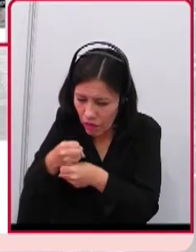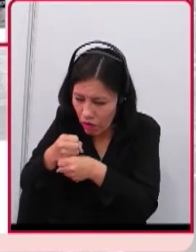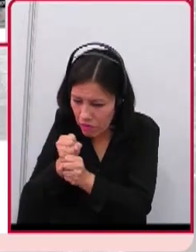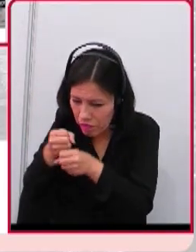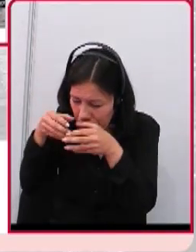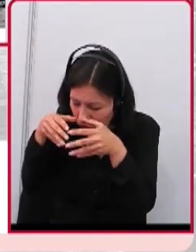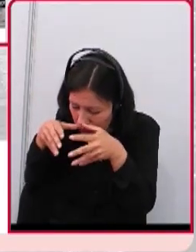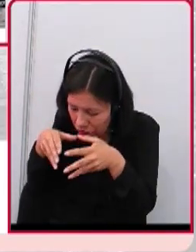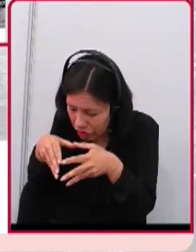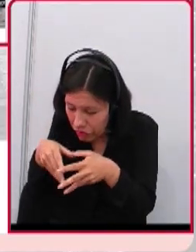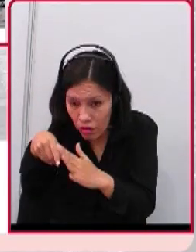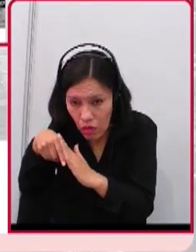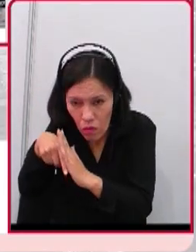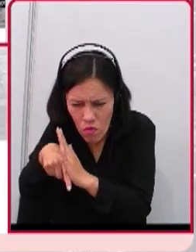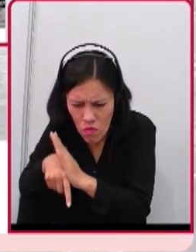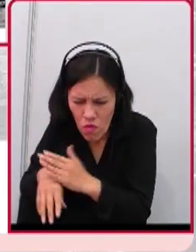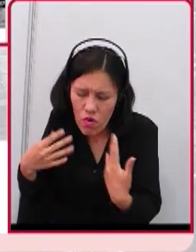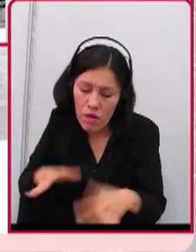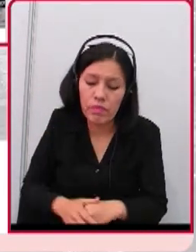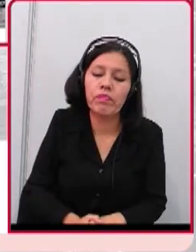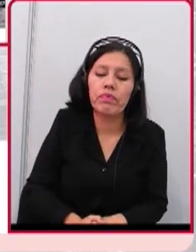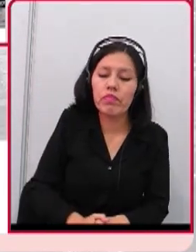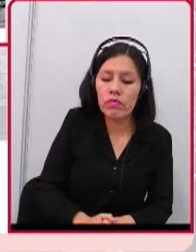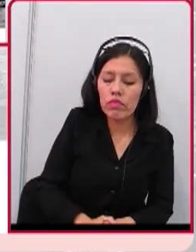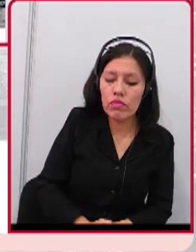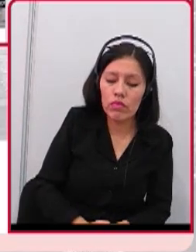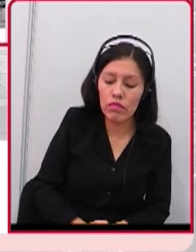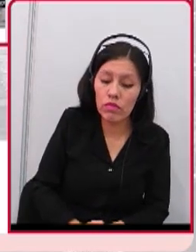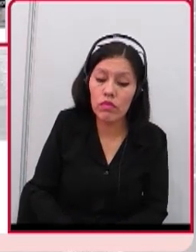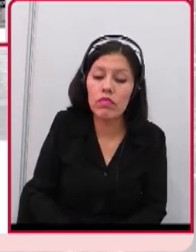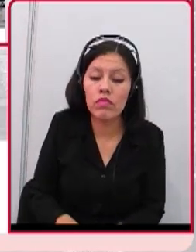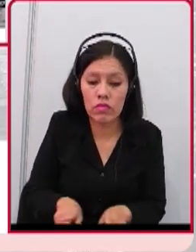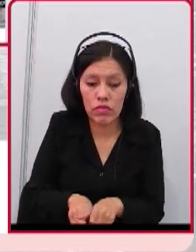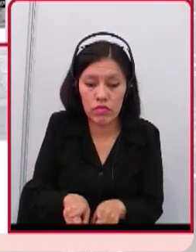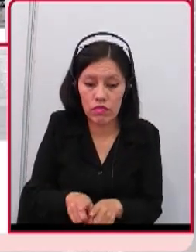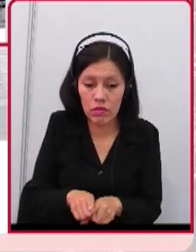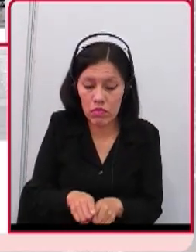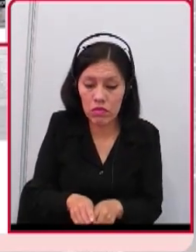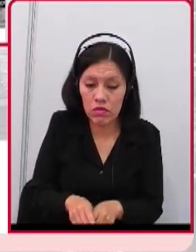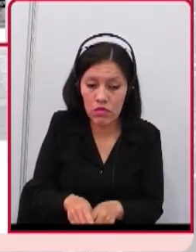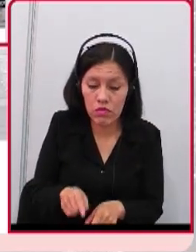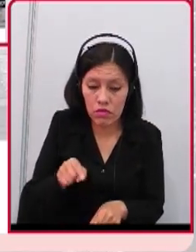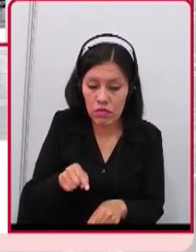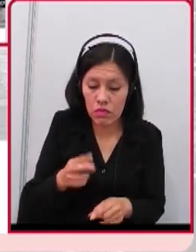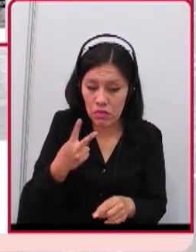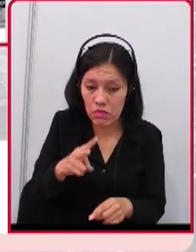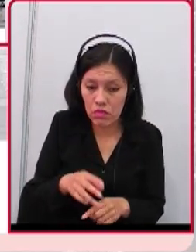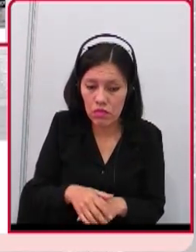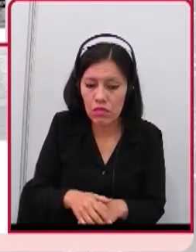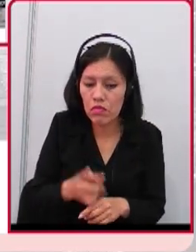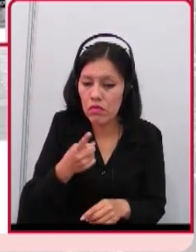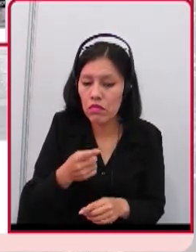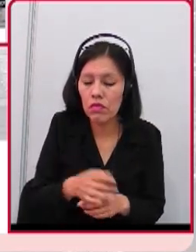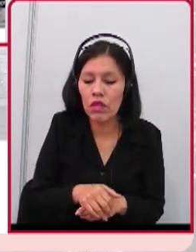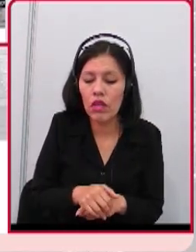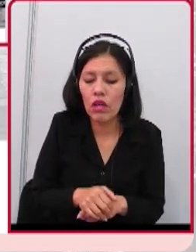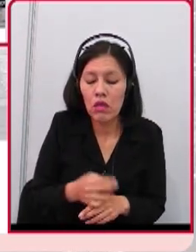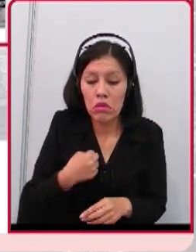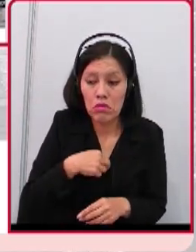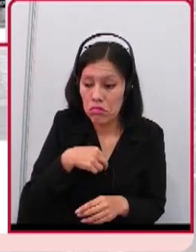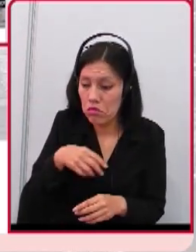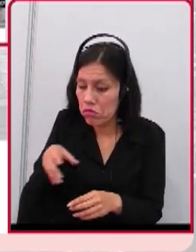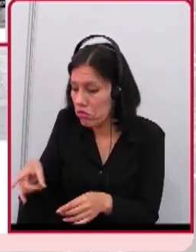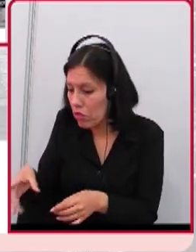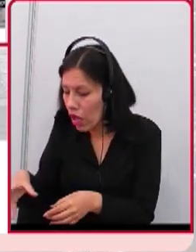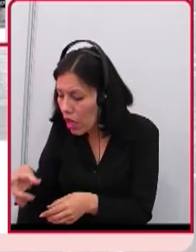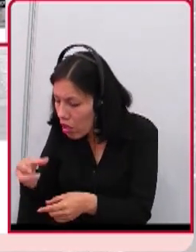¿no? Bueno, también tomando en esta parte, hemos tomado información de las menas, que lo